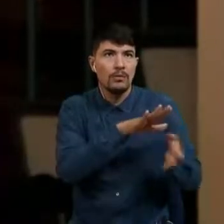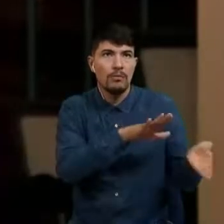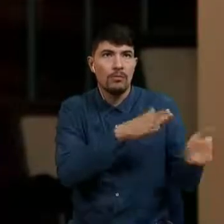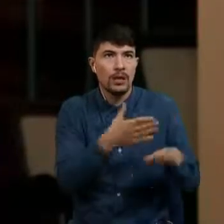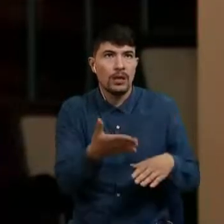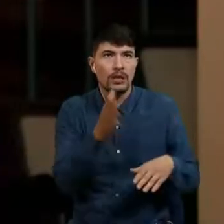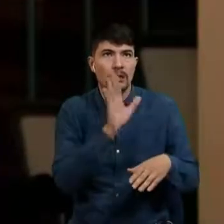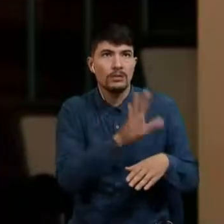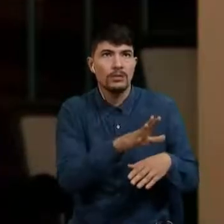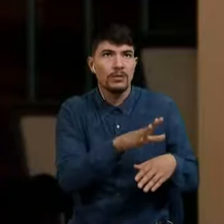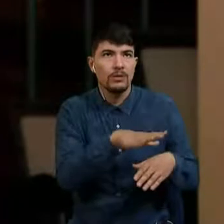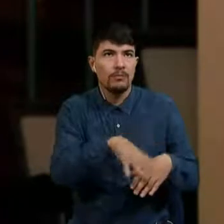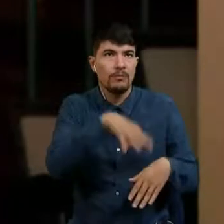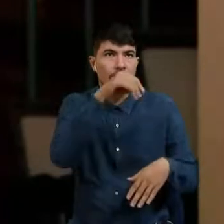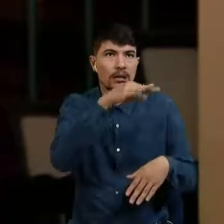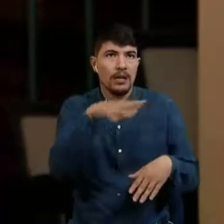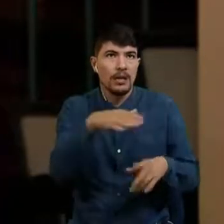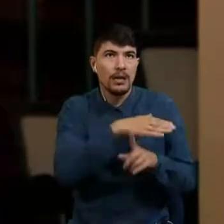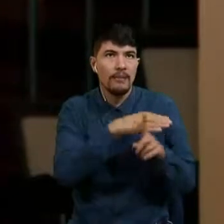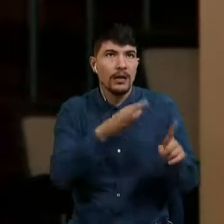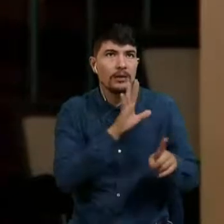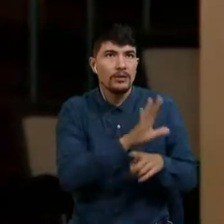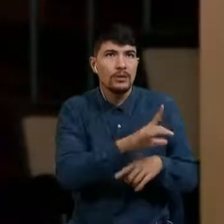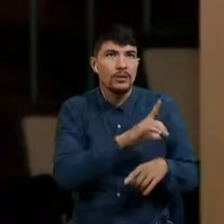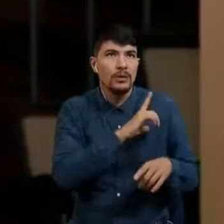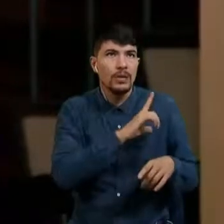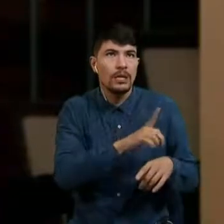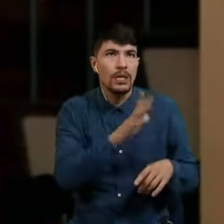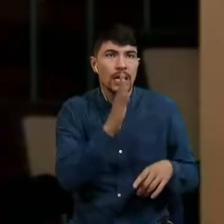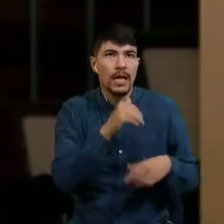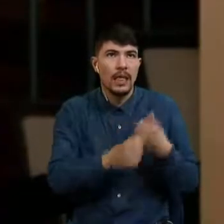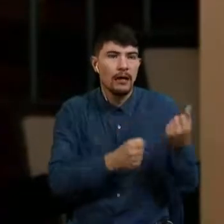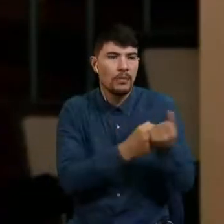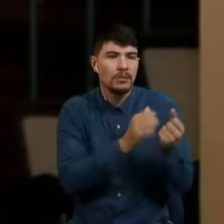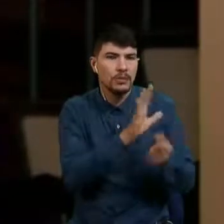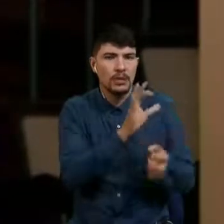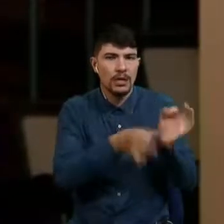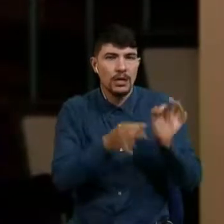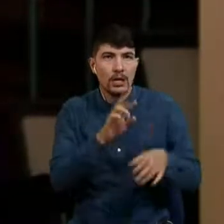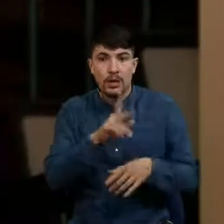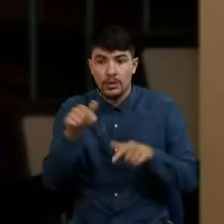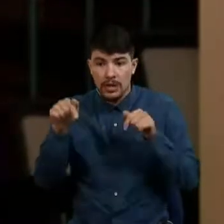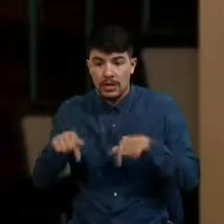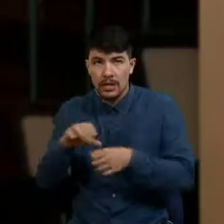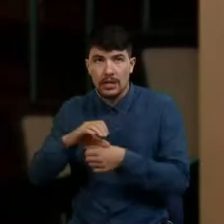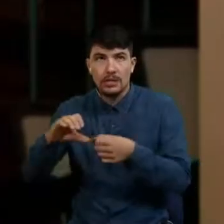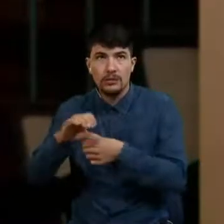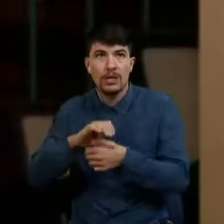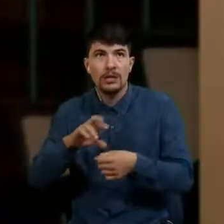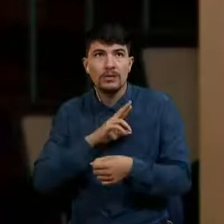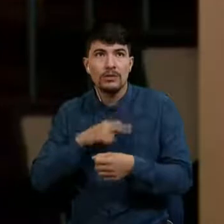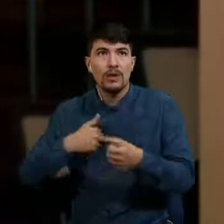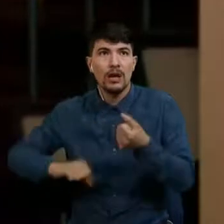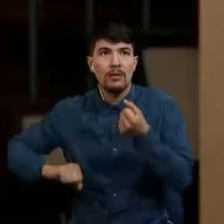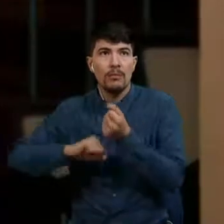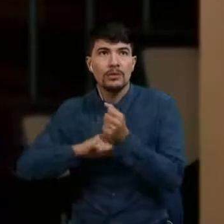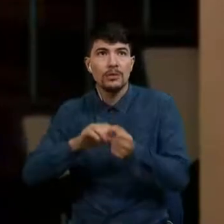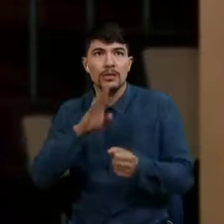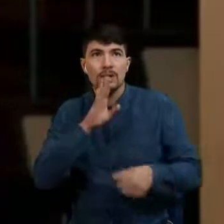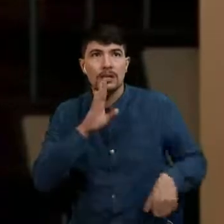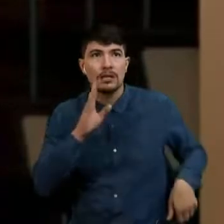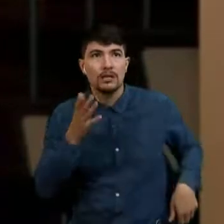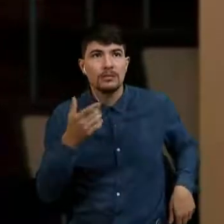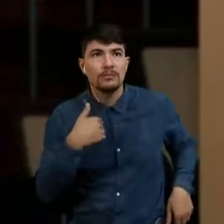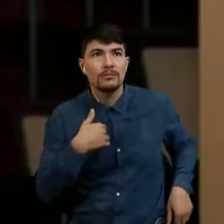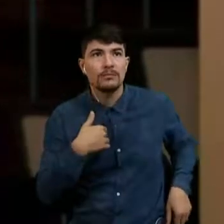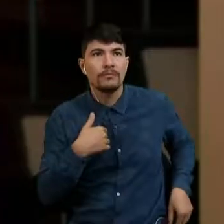vienen en magdalena medio porque ellos son líderes y no tienen ningún respaldo de la justicia y los que estamos aquí en las ciudades nos respaldamos con un chaleco antibala que